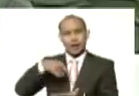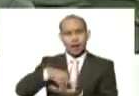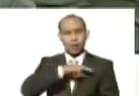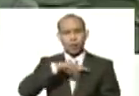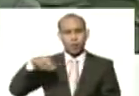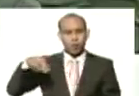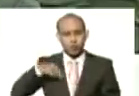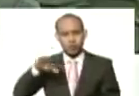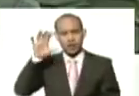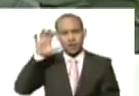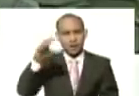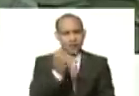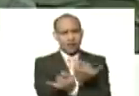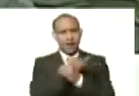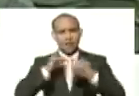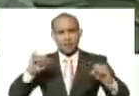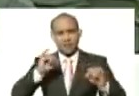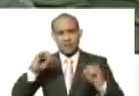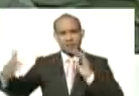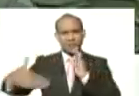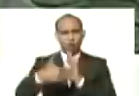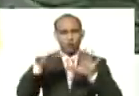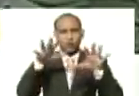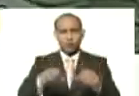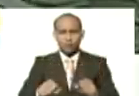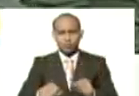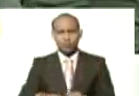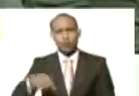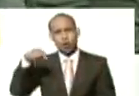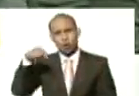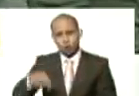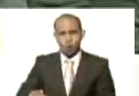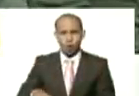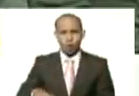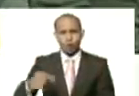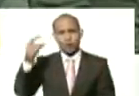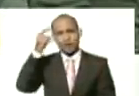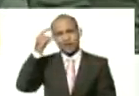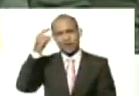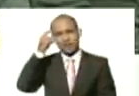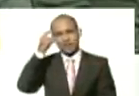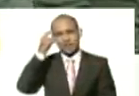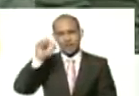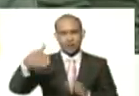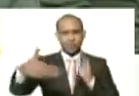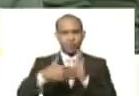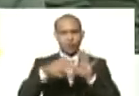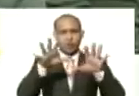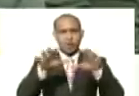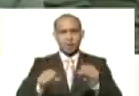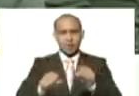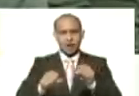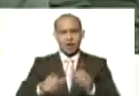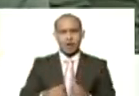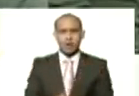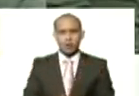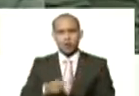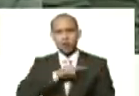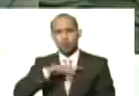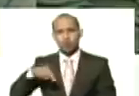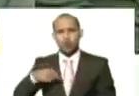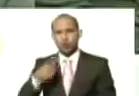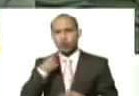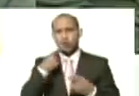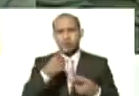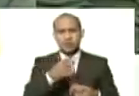patria, es independencia y es antiimperialismo. Hoy, por cierto, día del antiimperialismo bolivariano, debemos decirlo, y reafirmamos